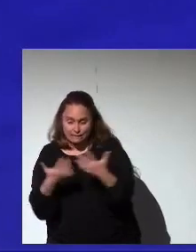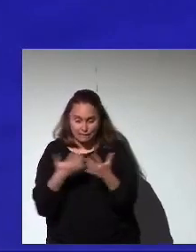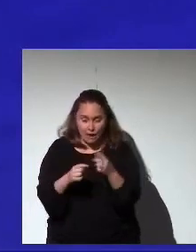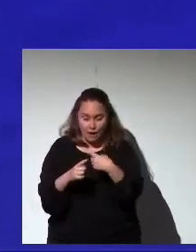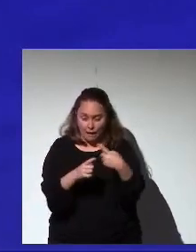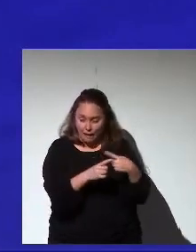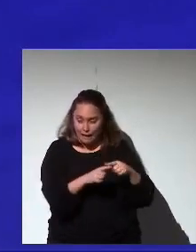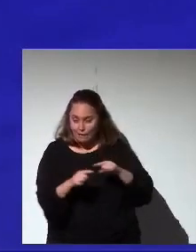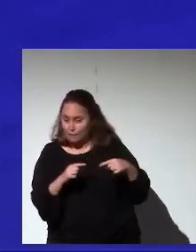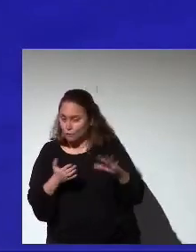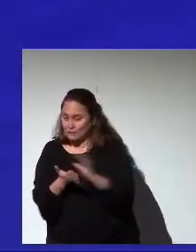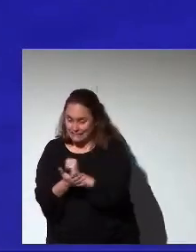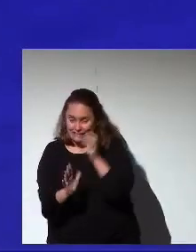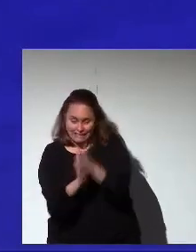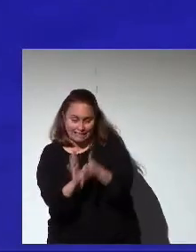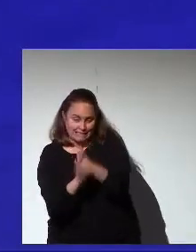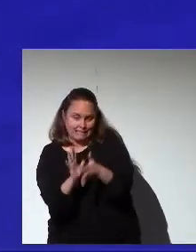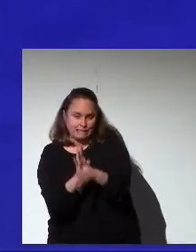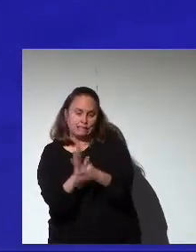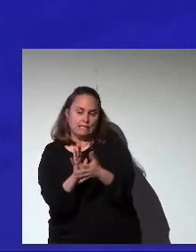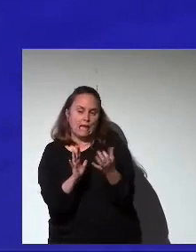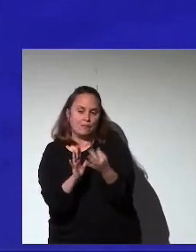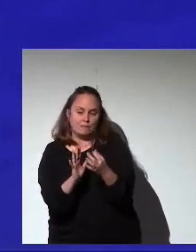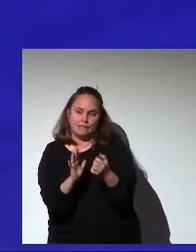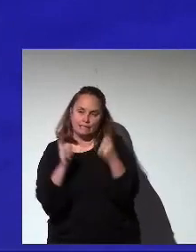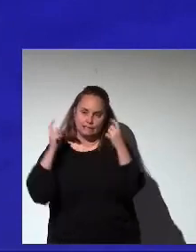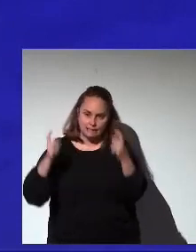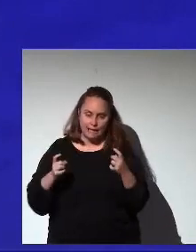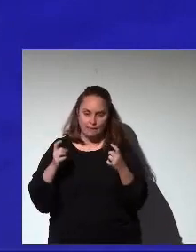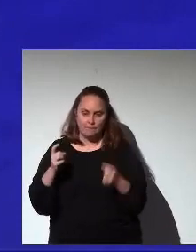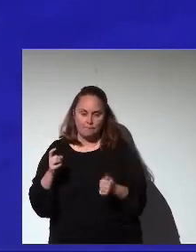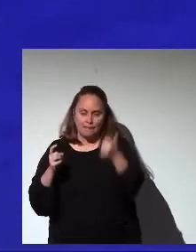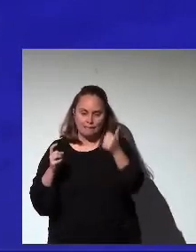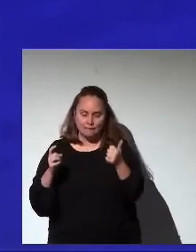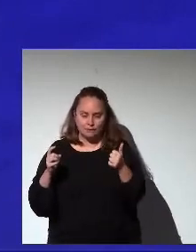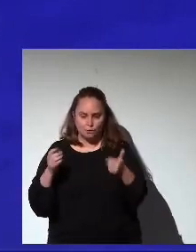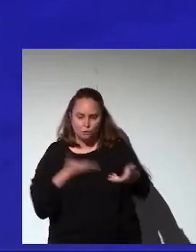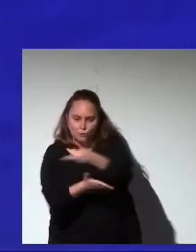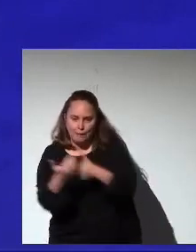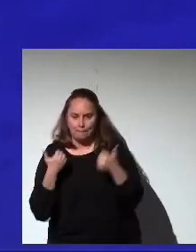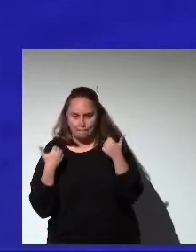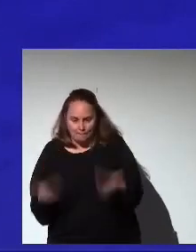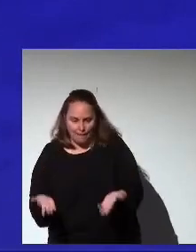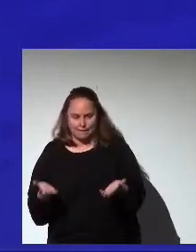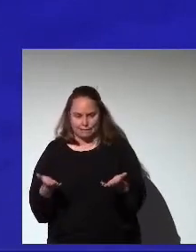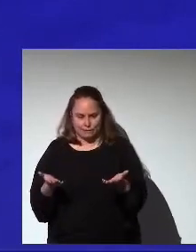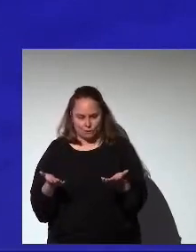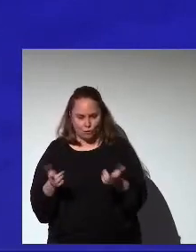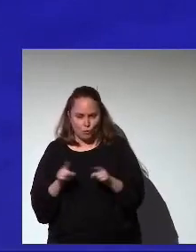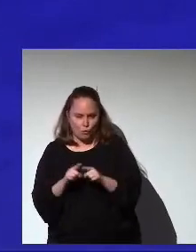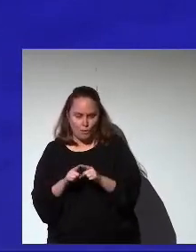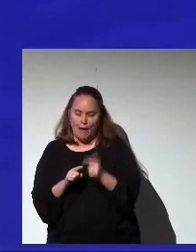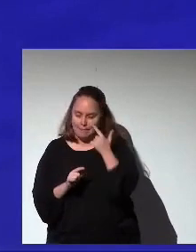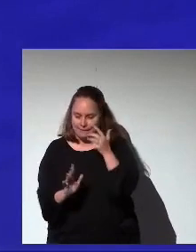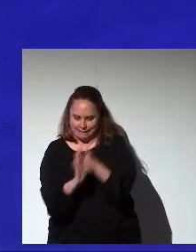factores cada vez más tienen que intentar conectarse y coordinarse. O sea, vamos a ver cómo lo